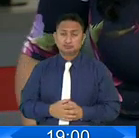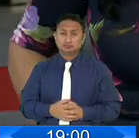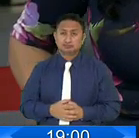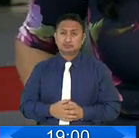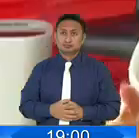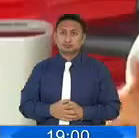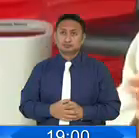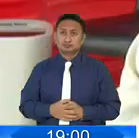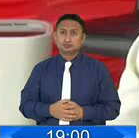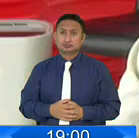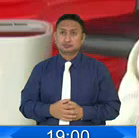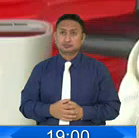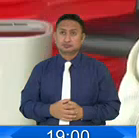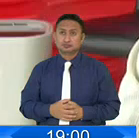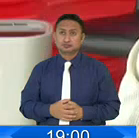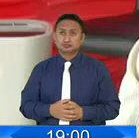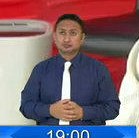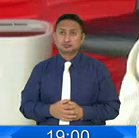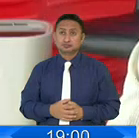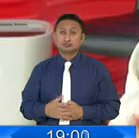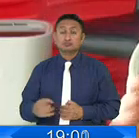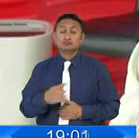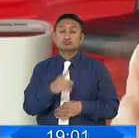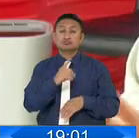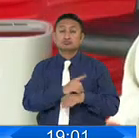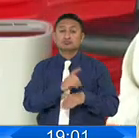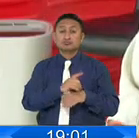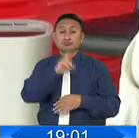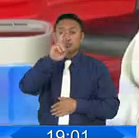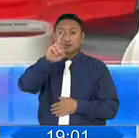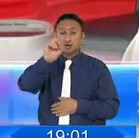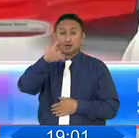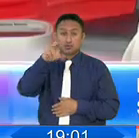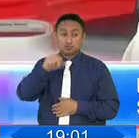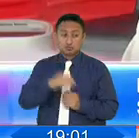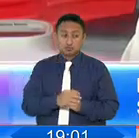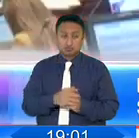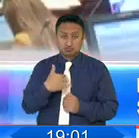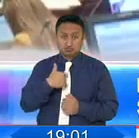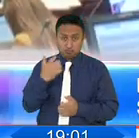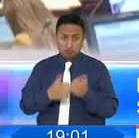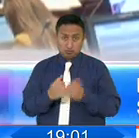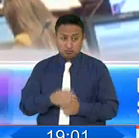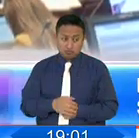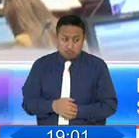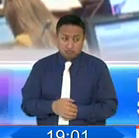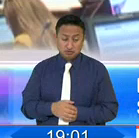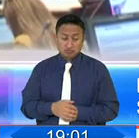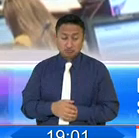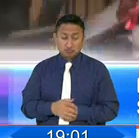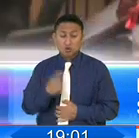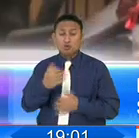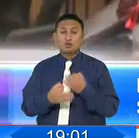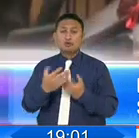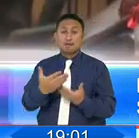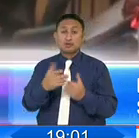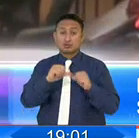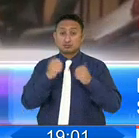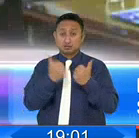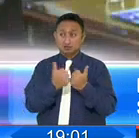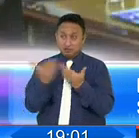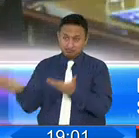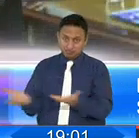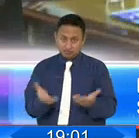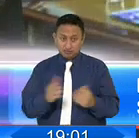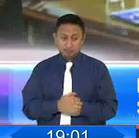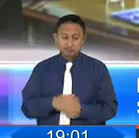contra. La doctora María Paula Romo expresó que no tiene ningún inconveniente que el juicio político que le planteará la Asamblea